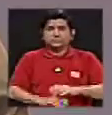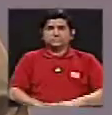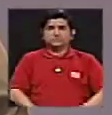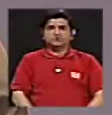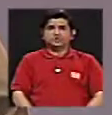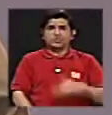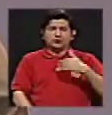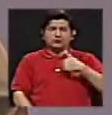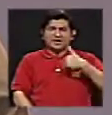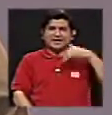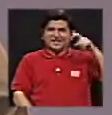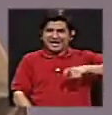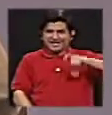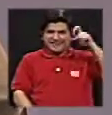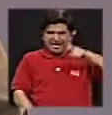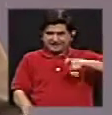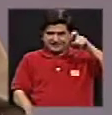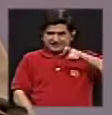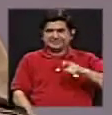tenía que haber